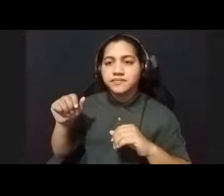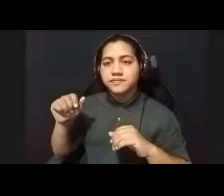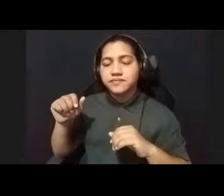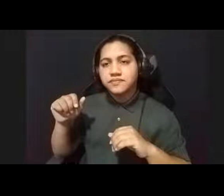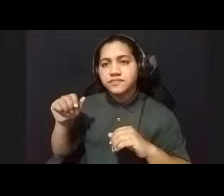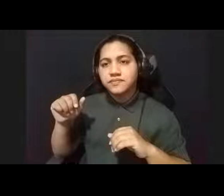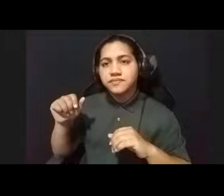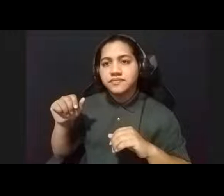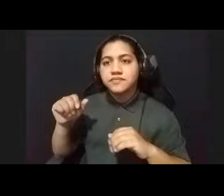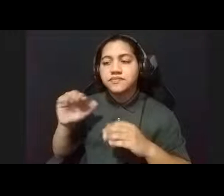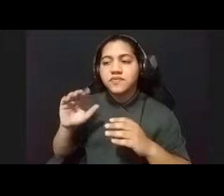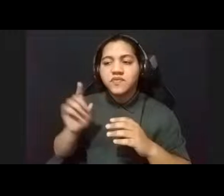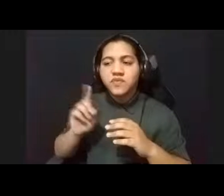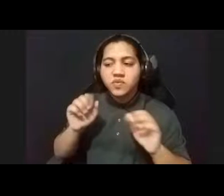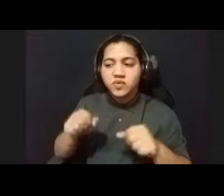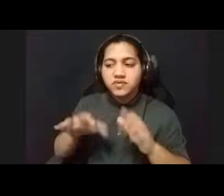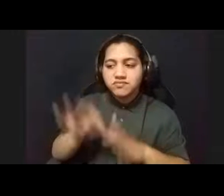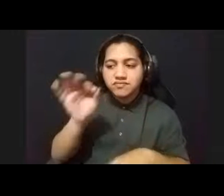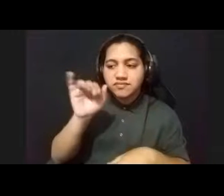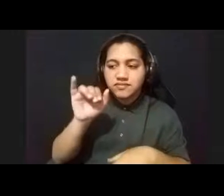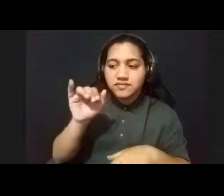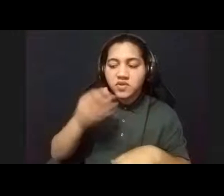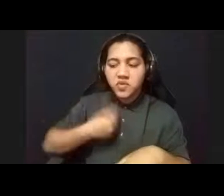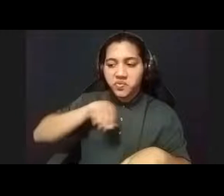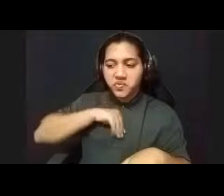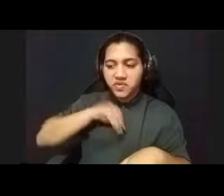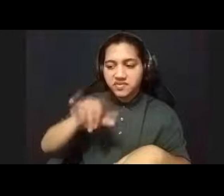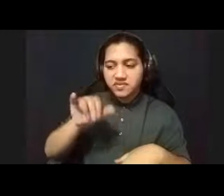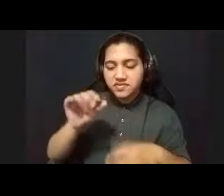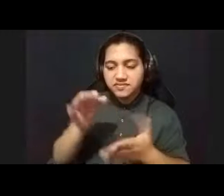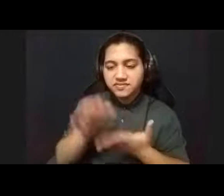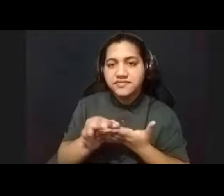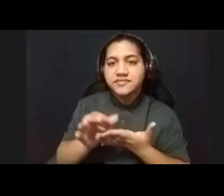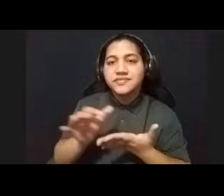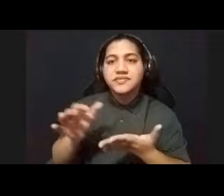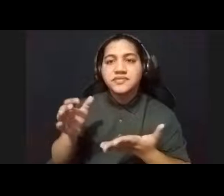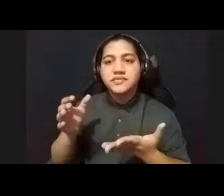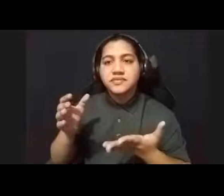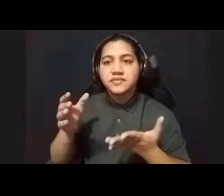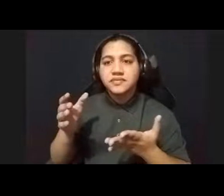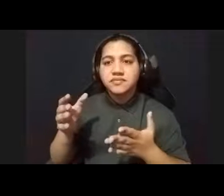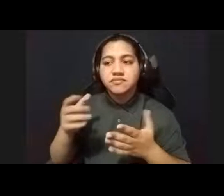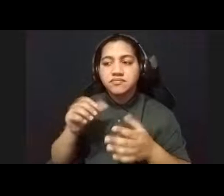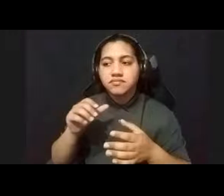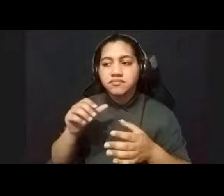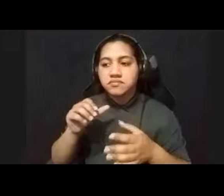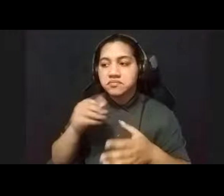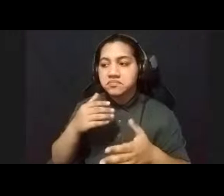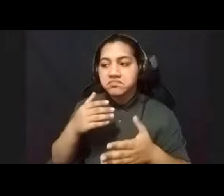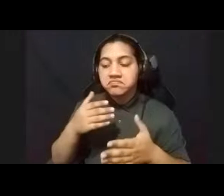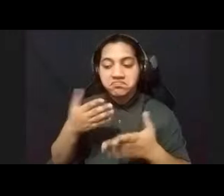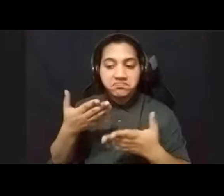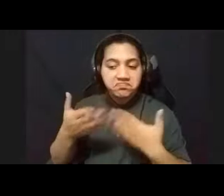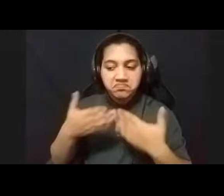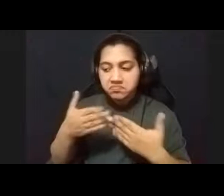podría nuestra hormiga buscar a la dueña del céntimo encontrado? Sin escrúpulo de conciencia, la